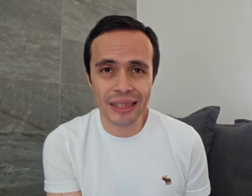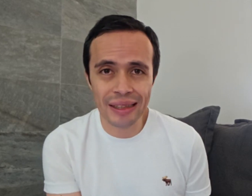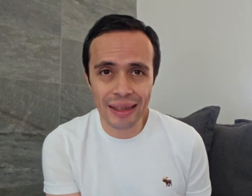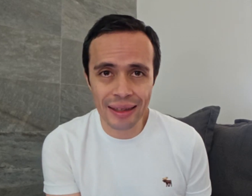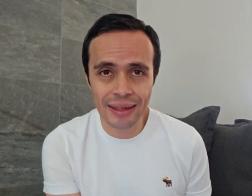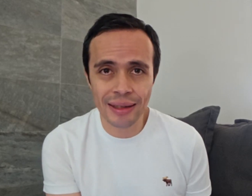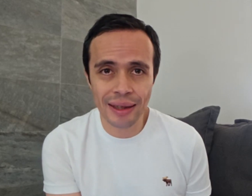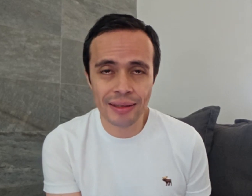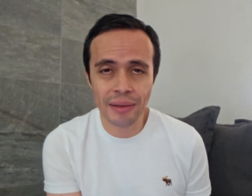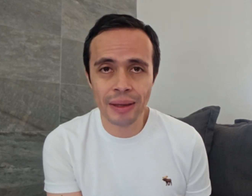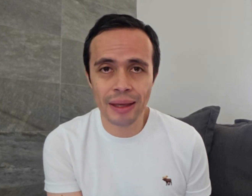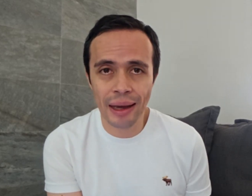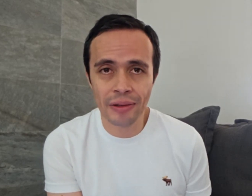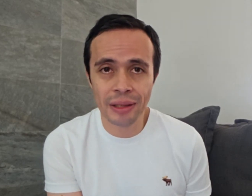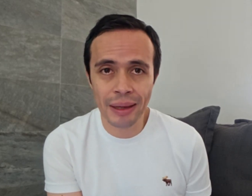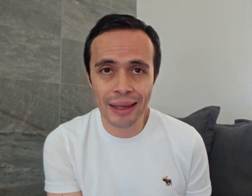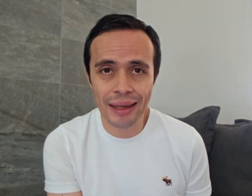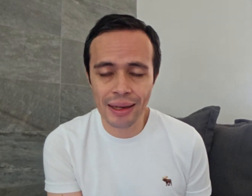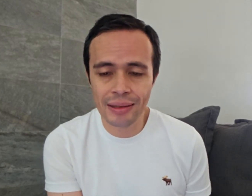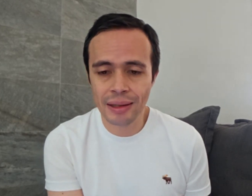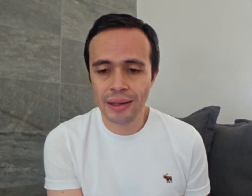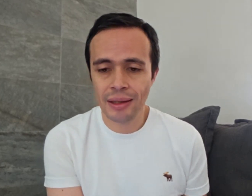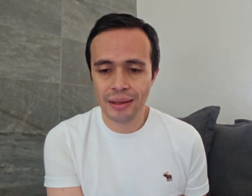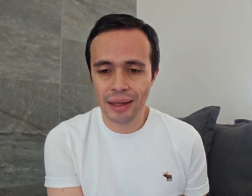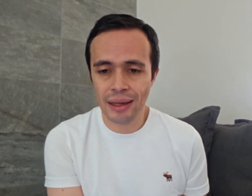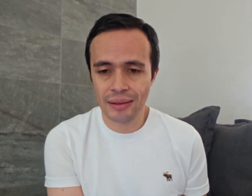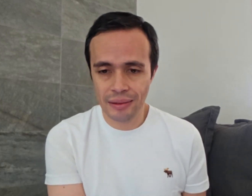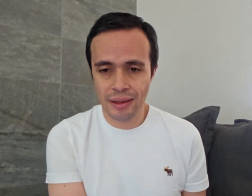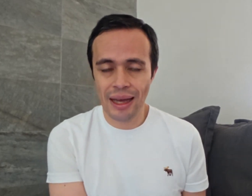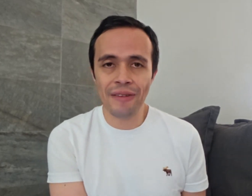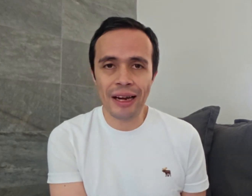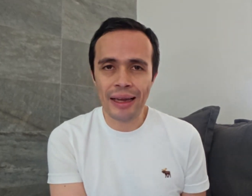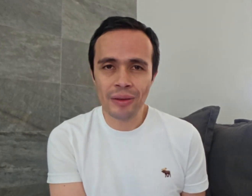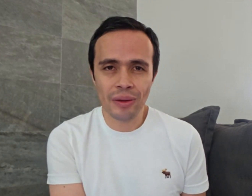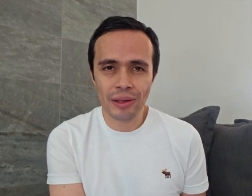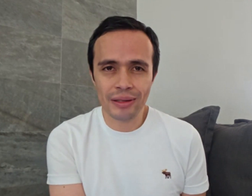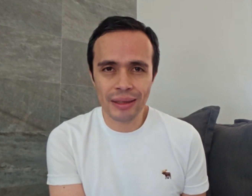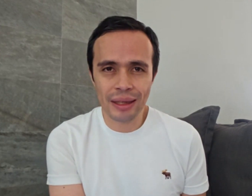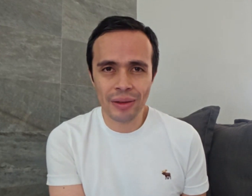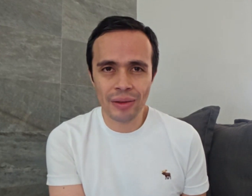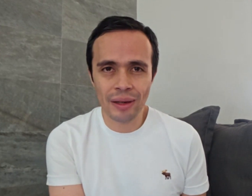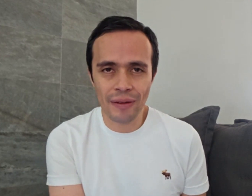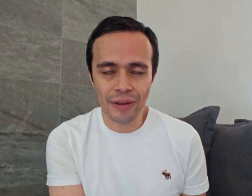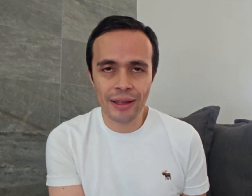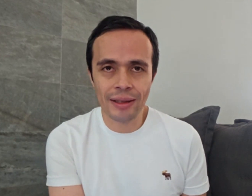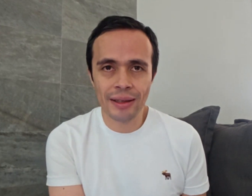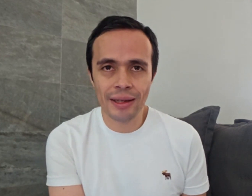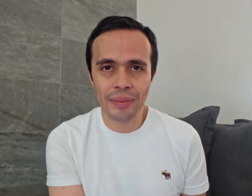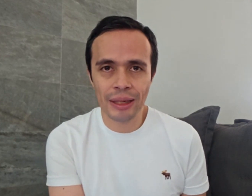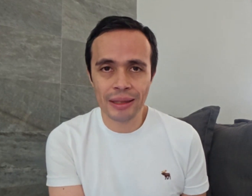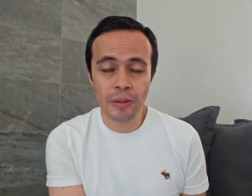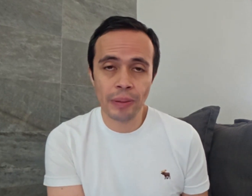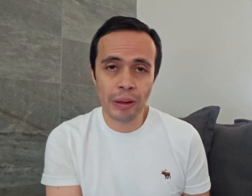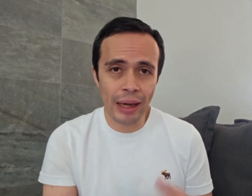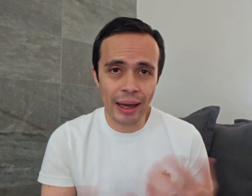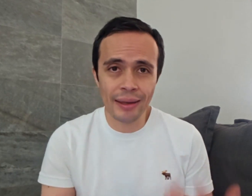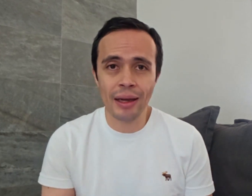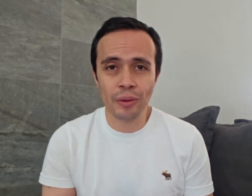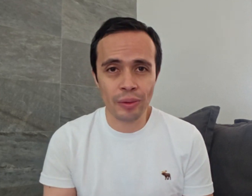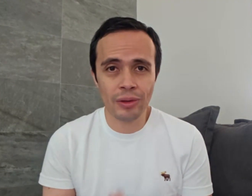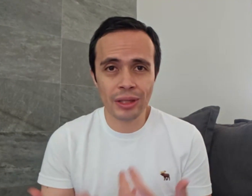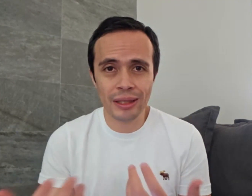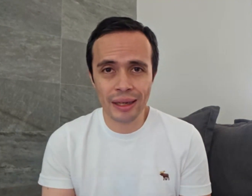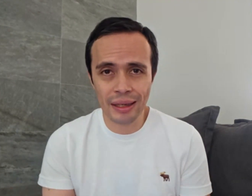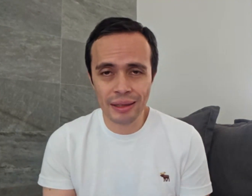que 83 de cada 100 mexicanos y mexicanas están avalando lo que está haciendo al frente de la administración, pero